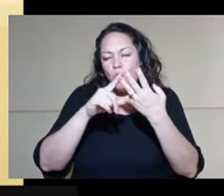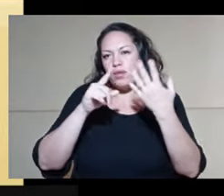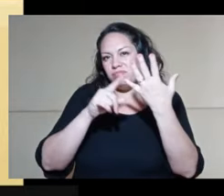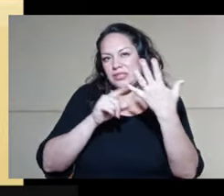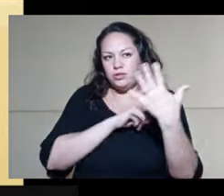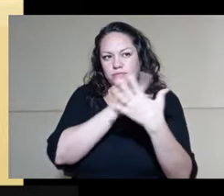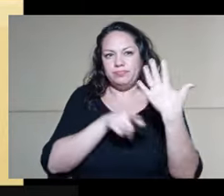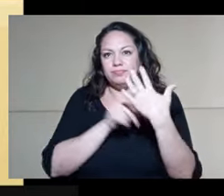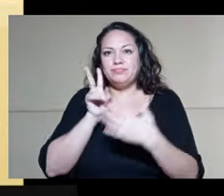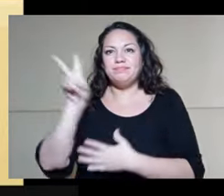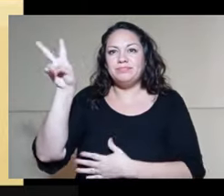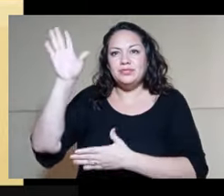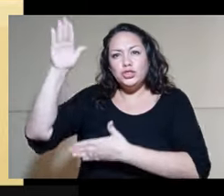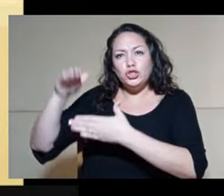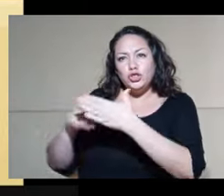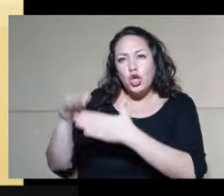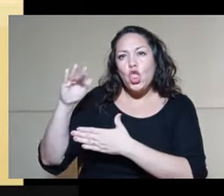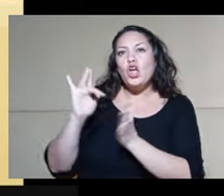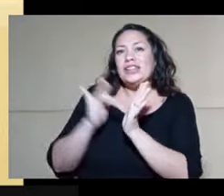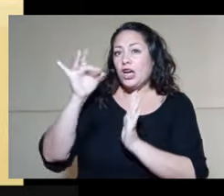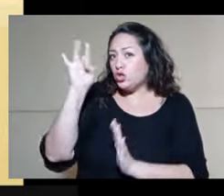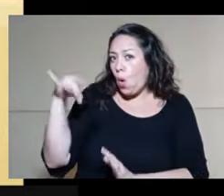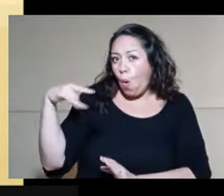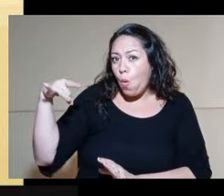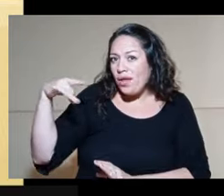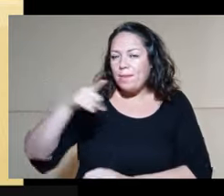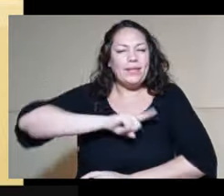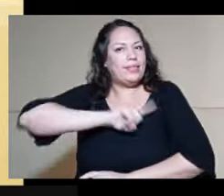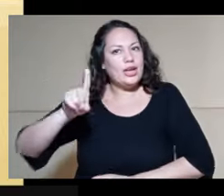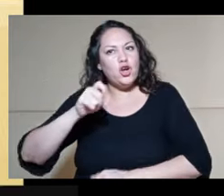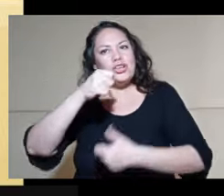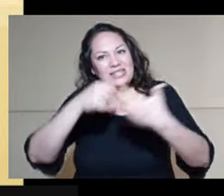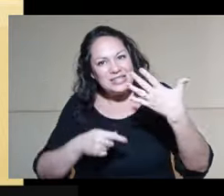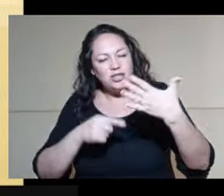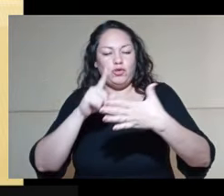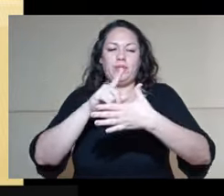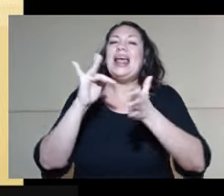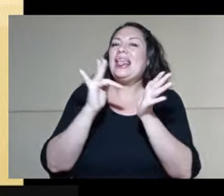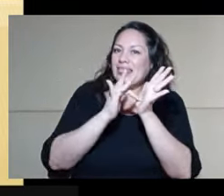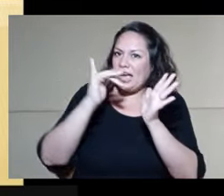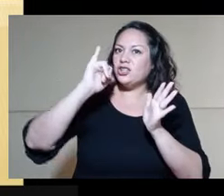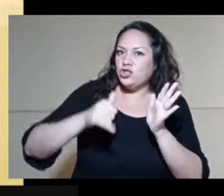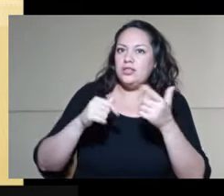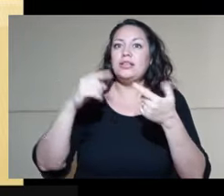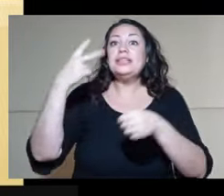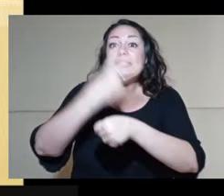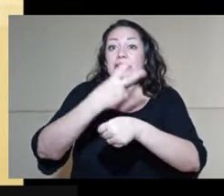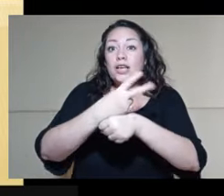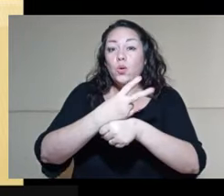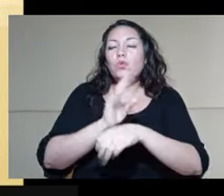Así que cuando hablamos de sensibilidad estamos hablando de todo esto, no hablamos solamente de tacto. Hablamos de